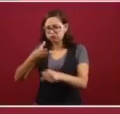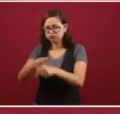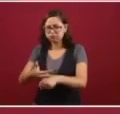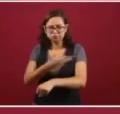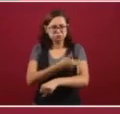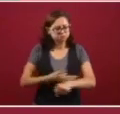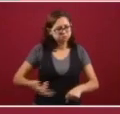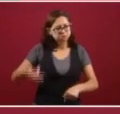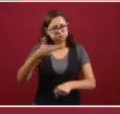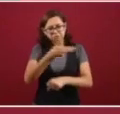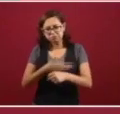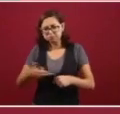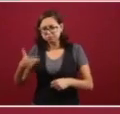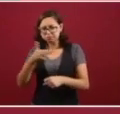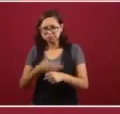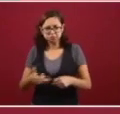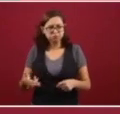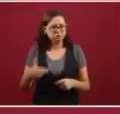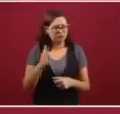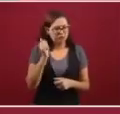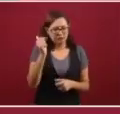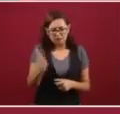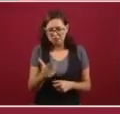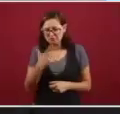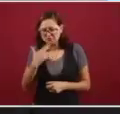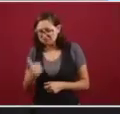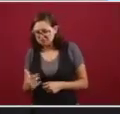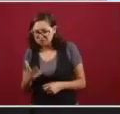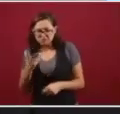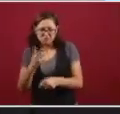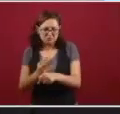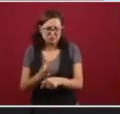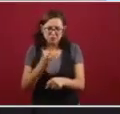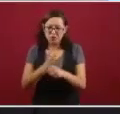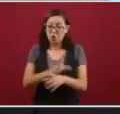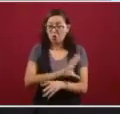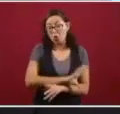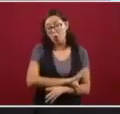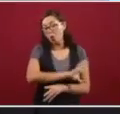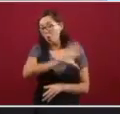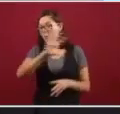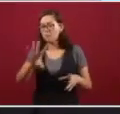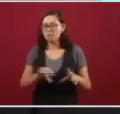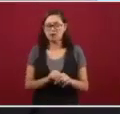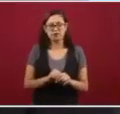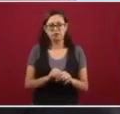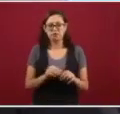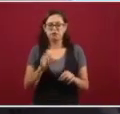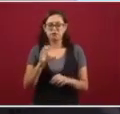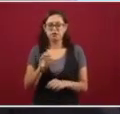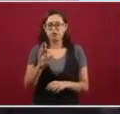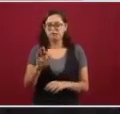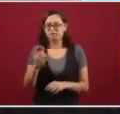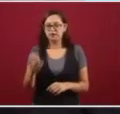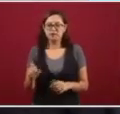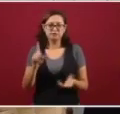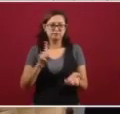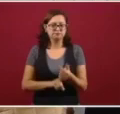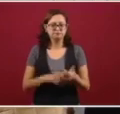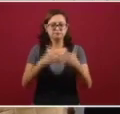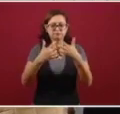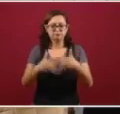las rehabilitaciones a todo el parque de generación de Comisión Federal de Electricidad.